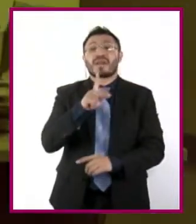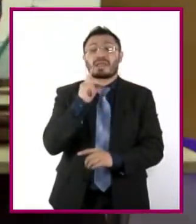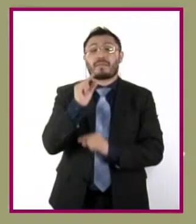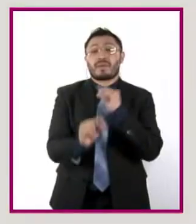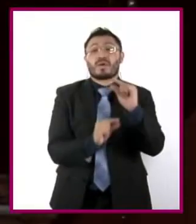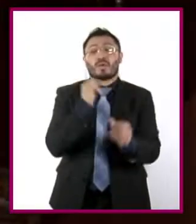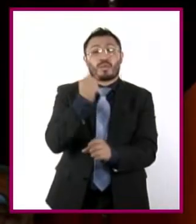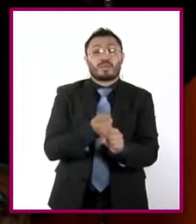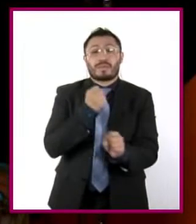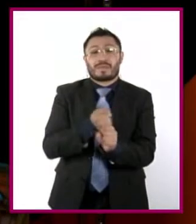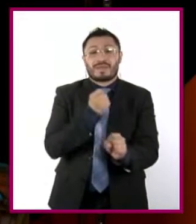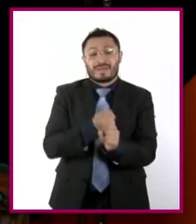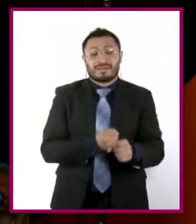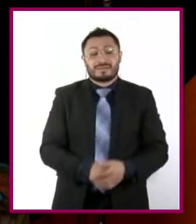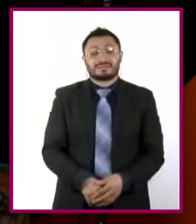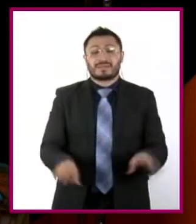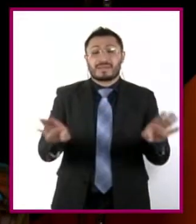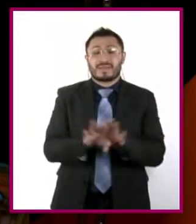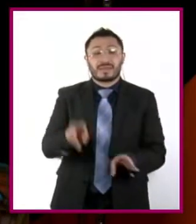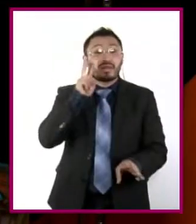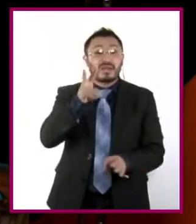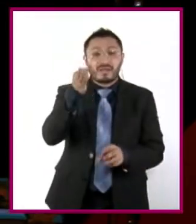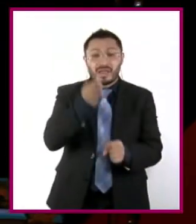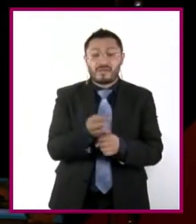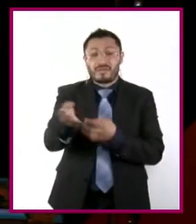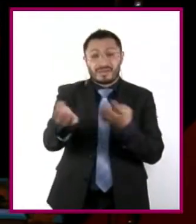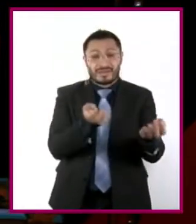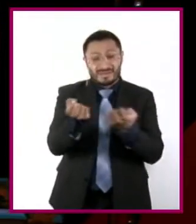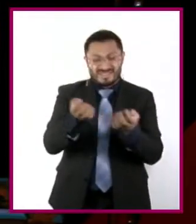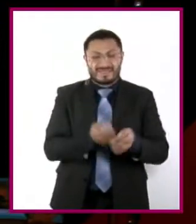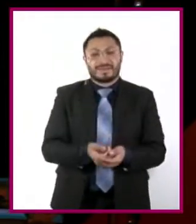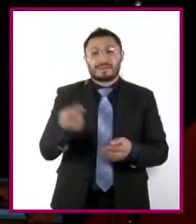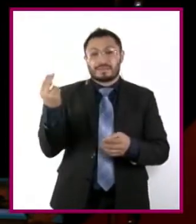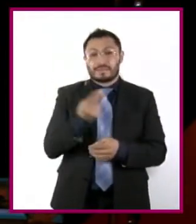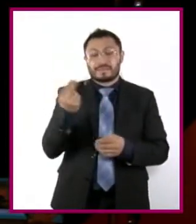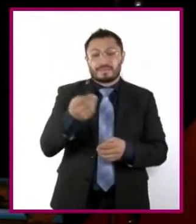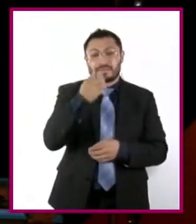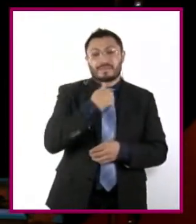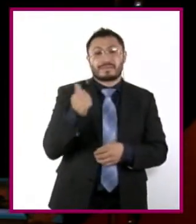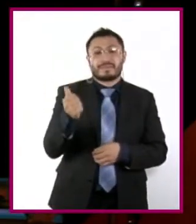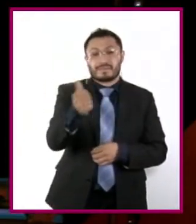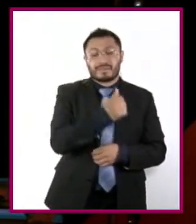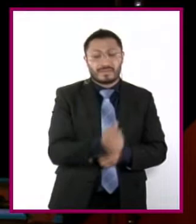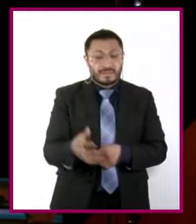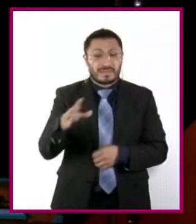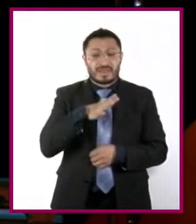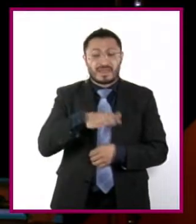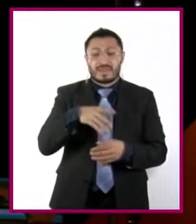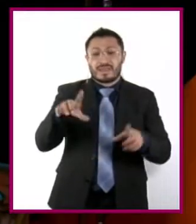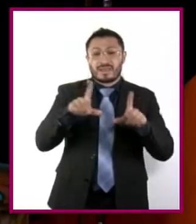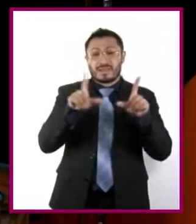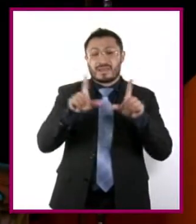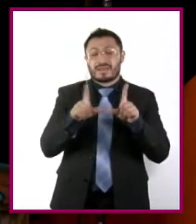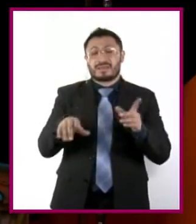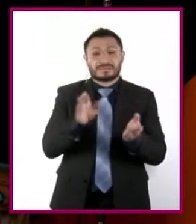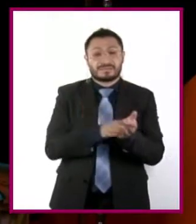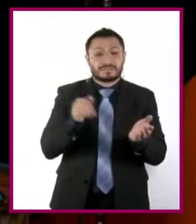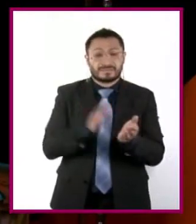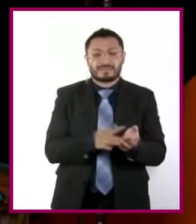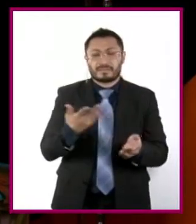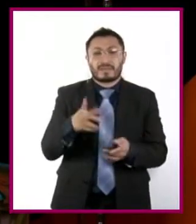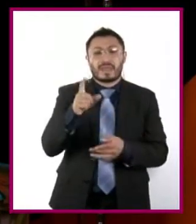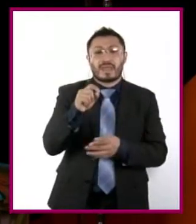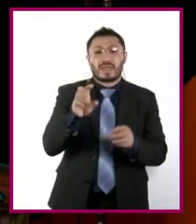práctica. ¿Qué les parece si hacemos un ejercicio? Necesitaremos que cada participante tenga una tarjeta de cartulina de unos